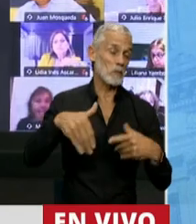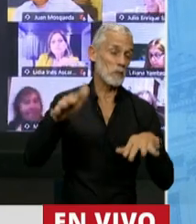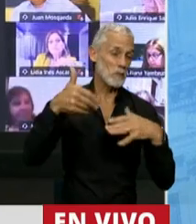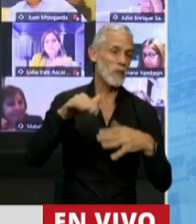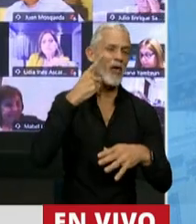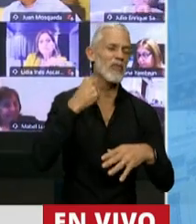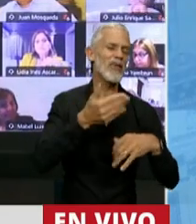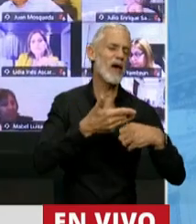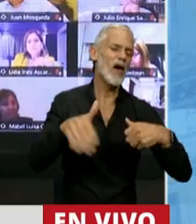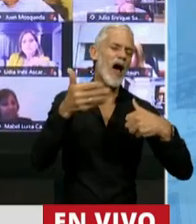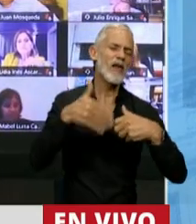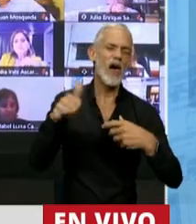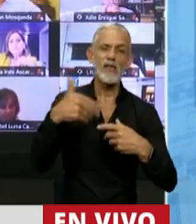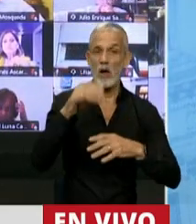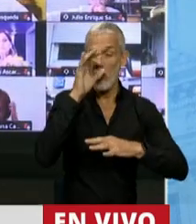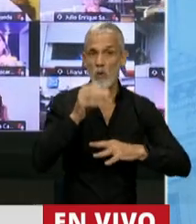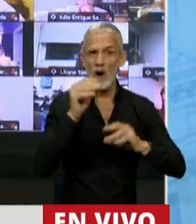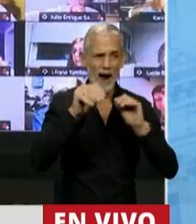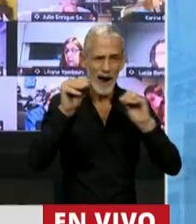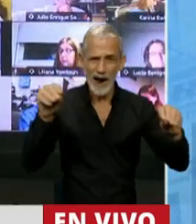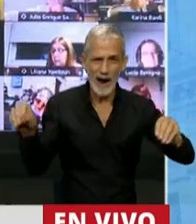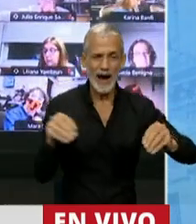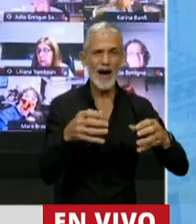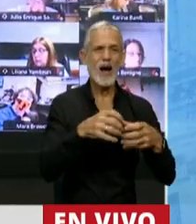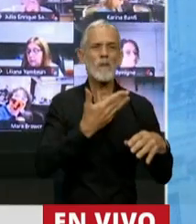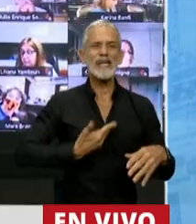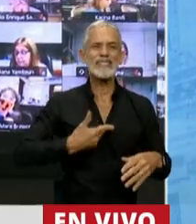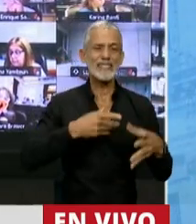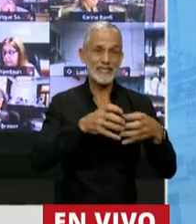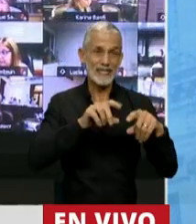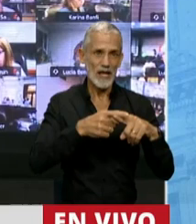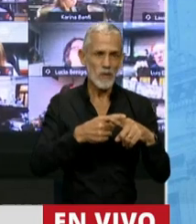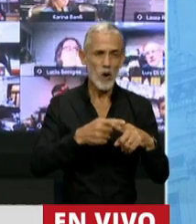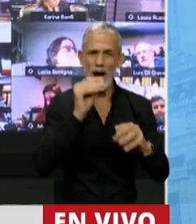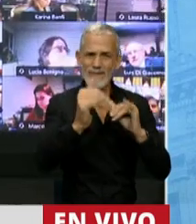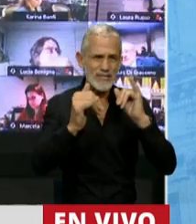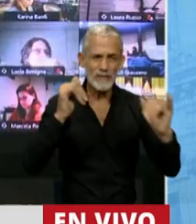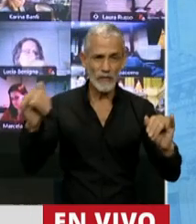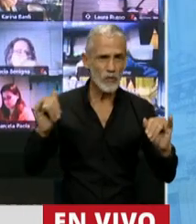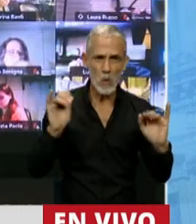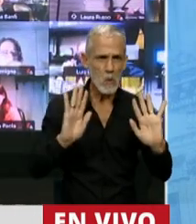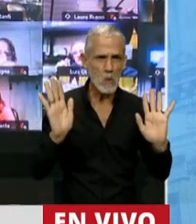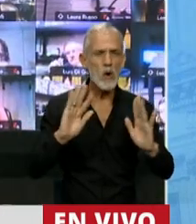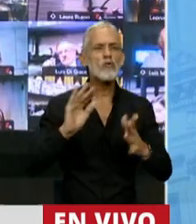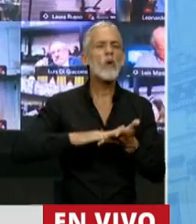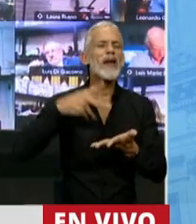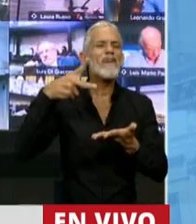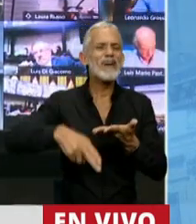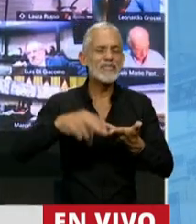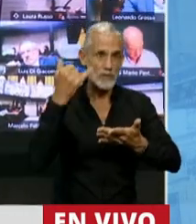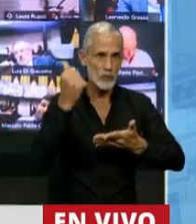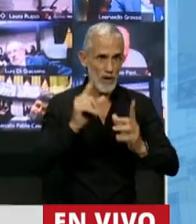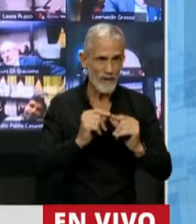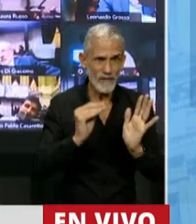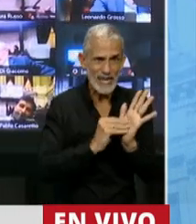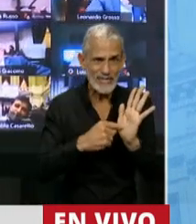días. No llamó nunca a los presidentes de bloque para hablar anticipadamente sobre un vencimiento que ya tenía